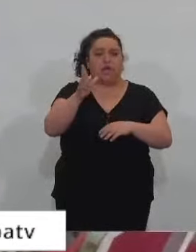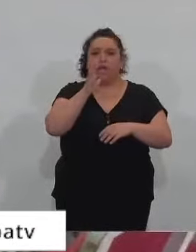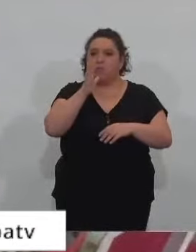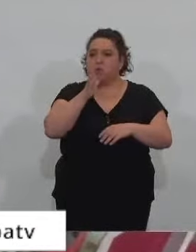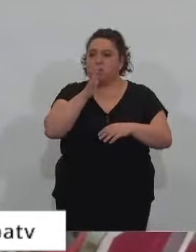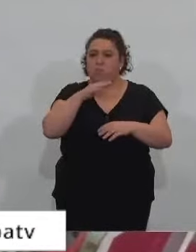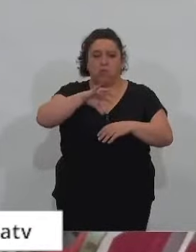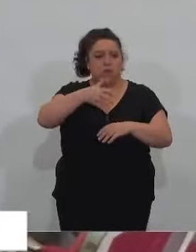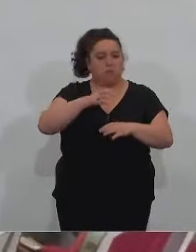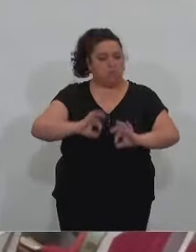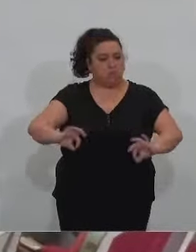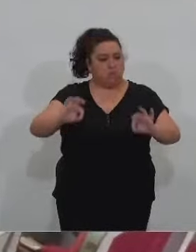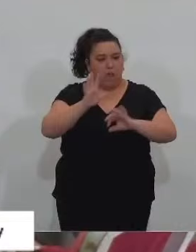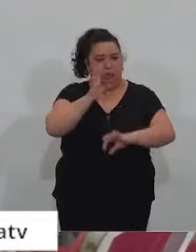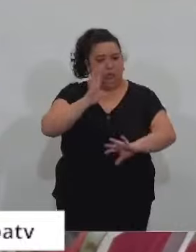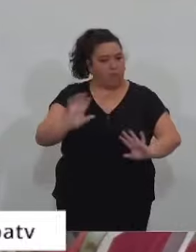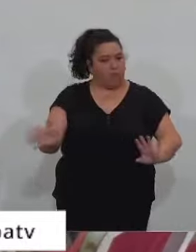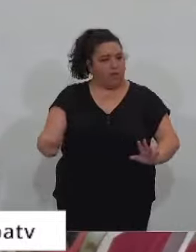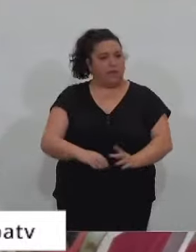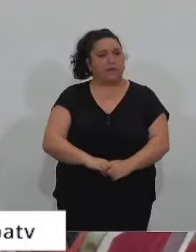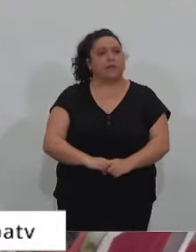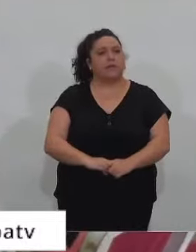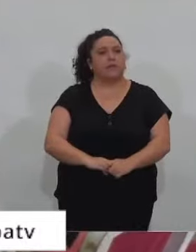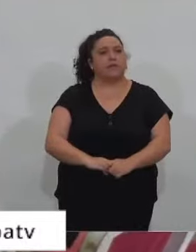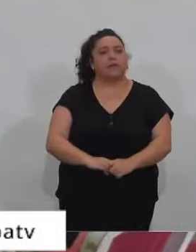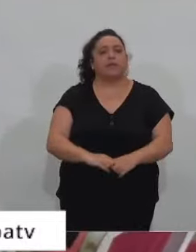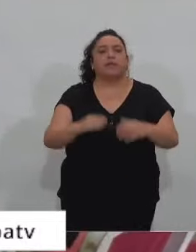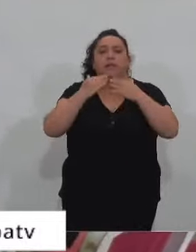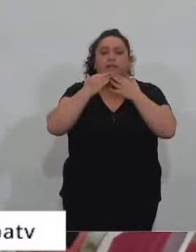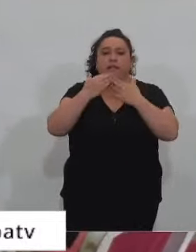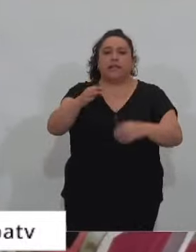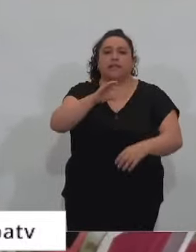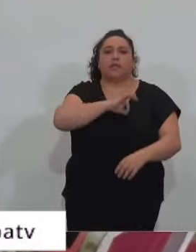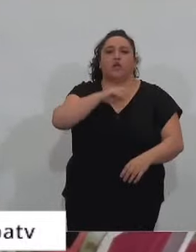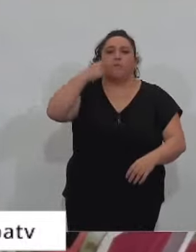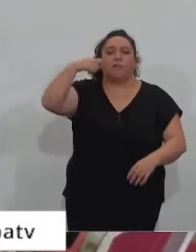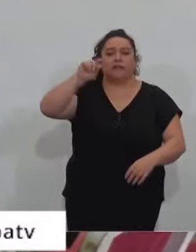Gracias, presidente. La primera pregunta sería para usted.